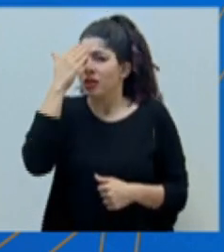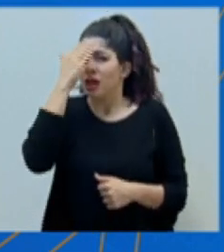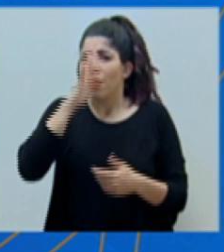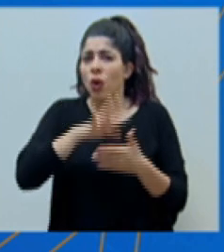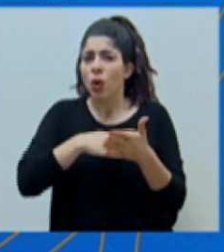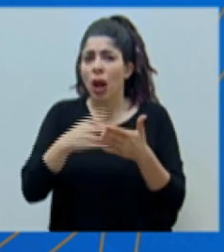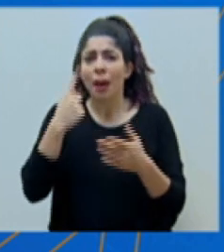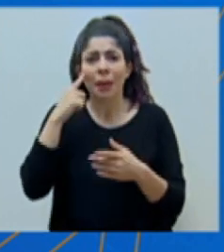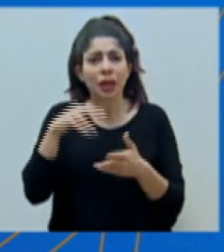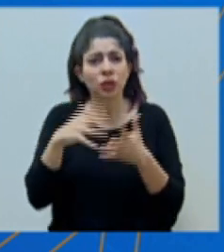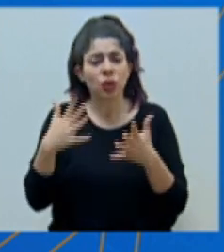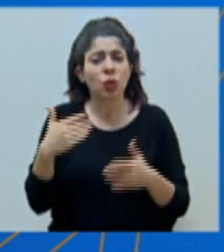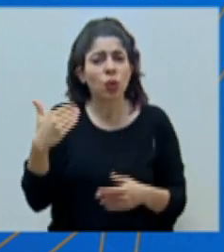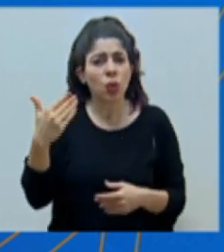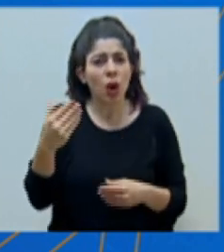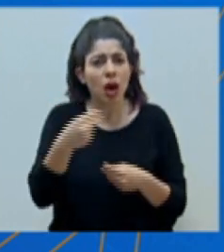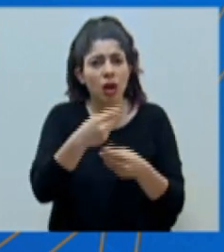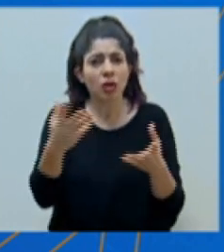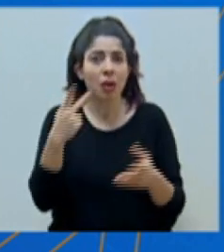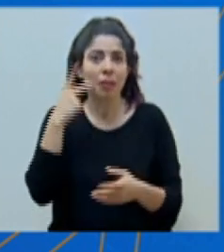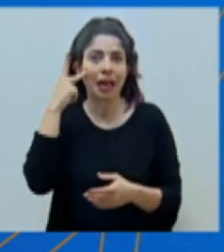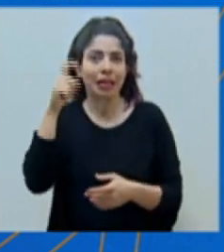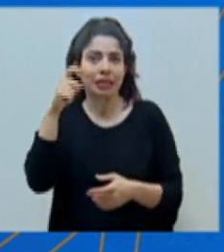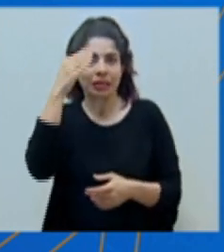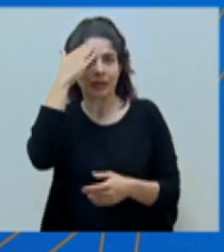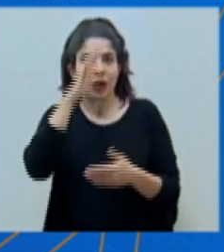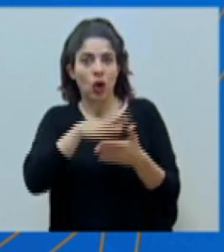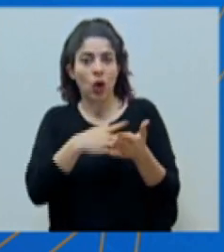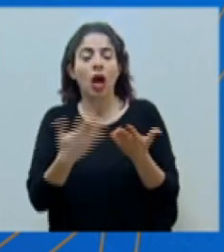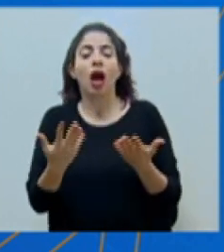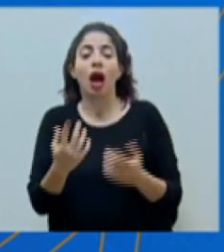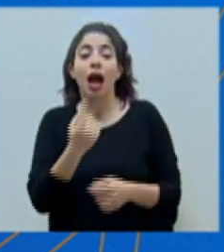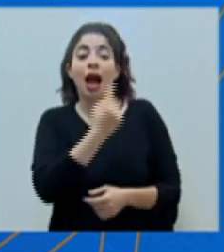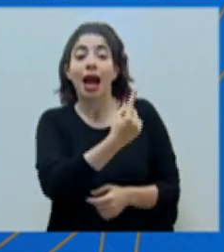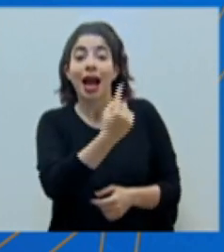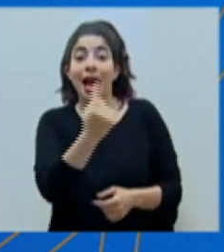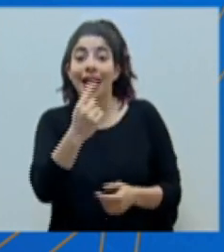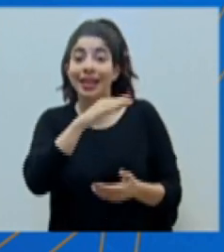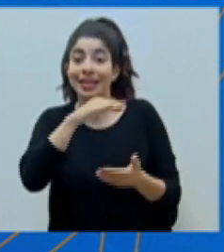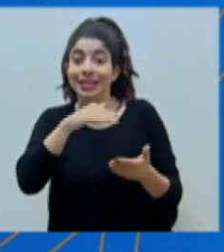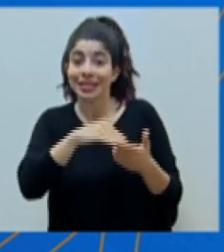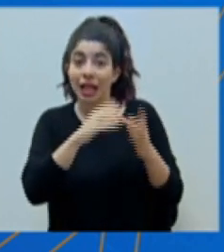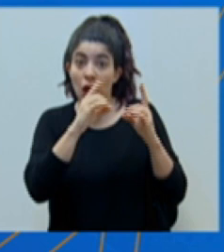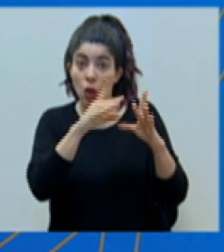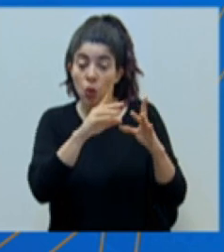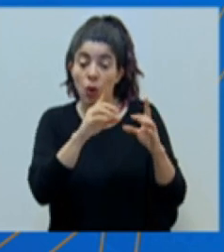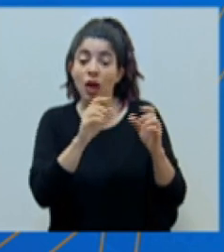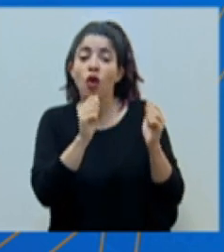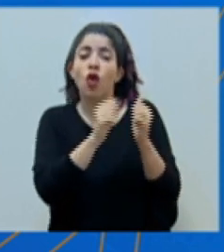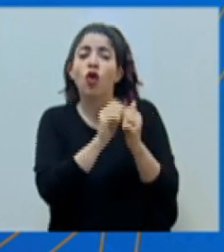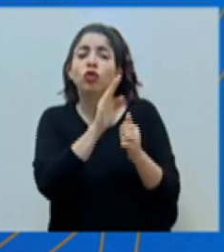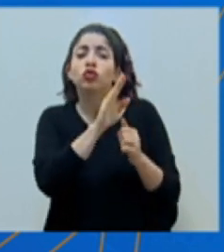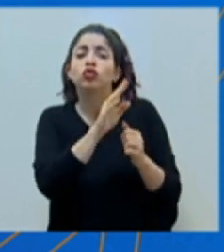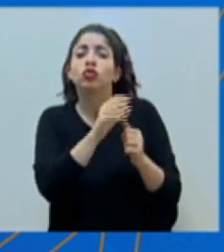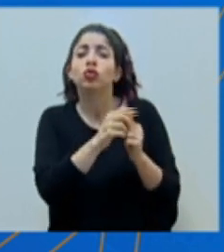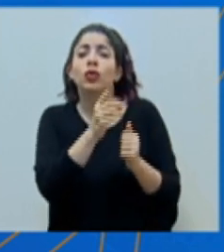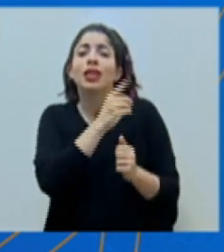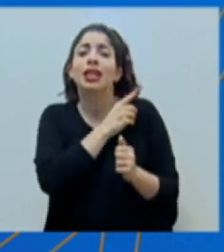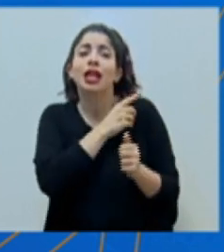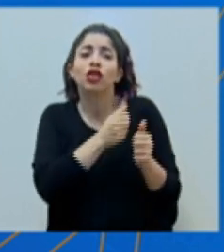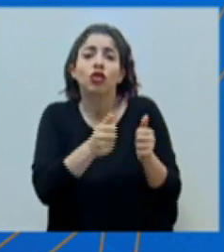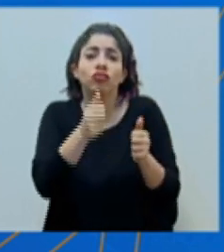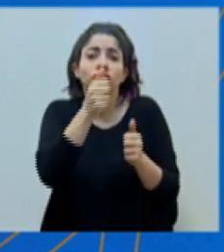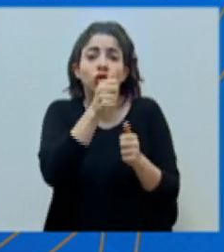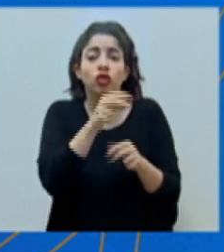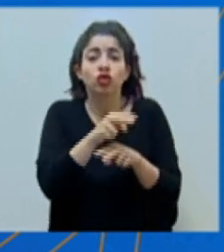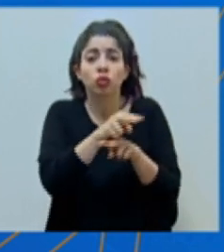los estudiantes? Eso es muy importante para los padres de familia. Bueno, los centros educativos, en coordinación con los directores regionales y los supervisores, están definiendo